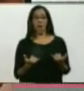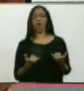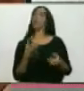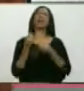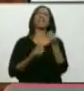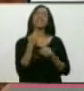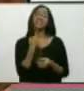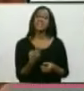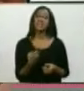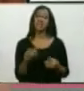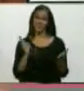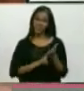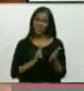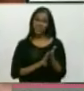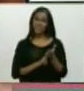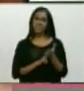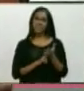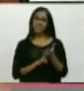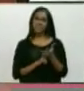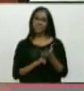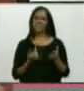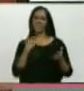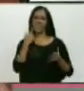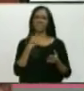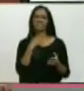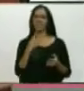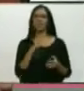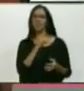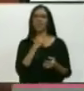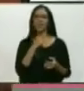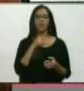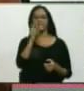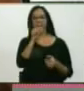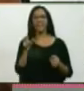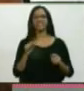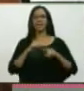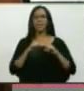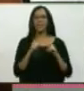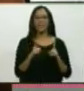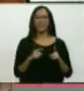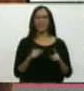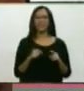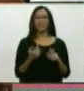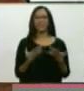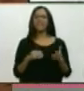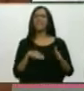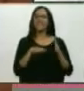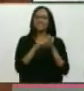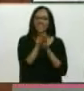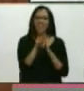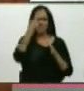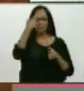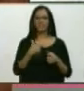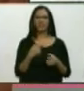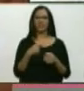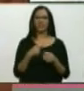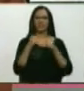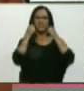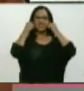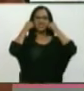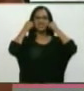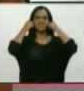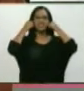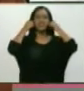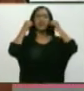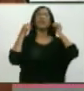que decir, ¿verdad? Pero calma. Y yo sé que esta voz no le gusta a la gente, pero bueno, se he desarrollado este personaje. Lo que hay que decir